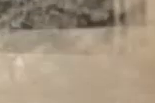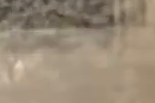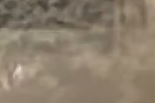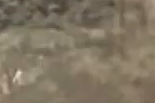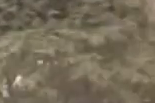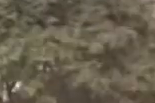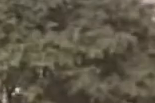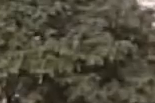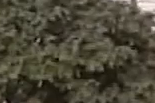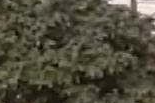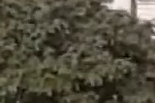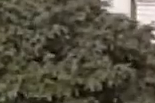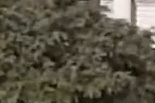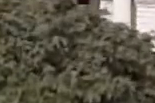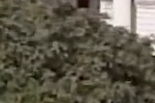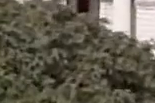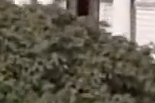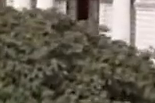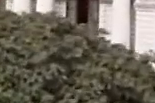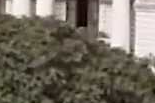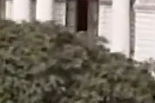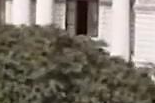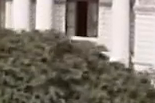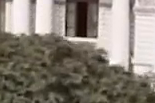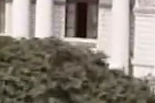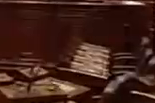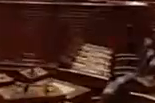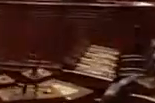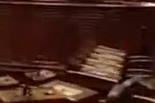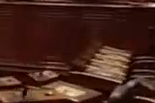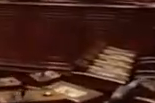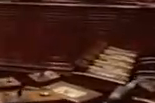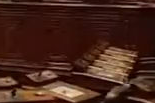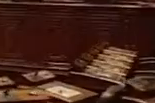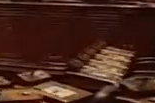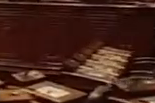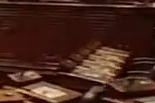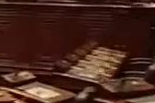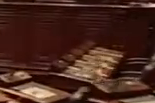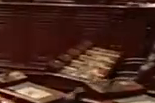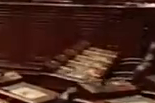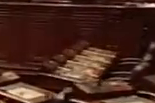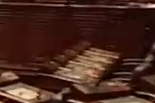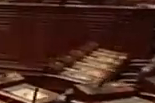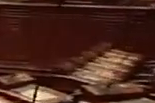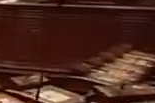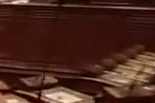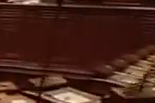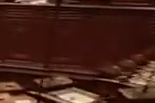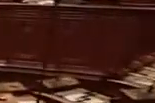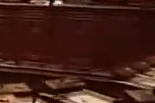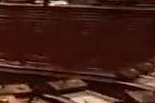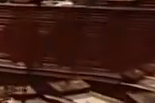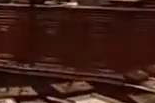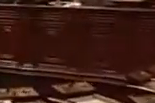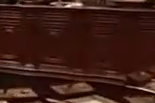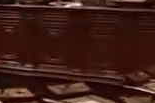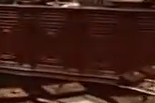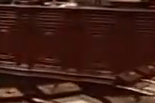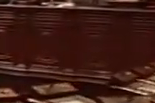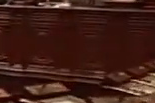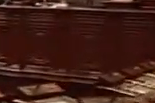Frente al anterior diseño de un Estado comandado por un soberano único con poderes absolutos, con la instalación del primer